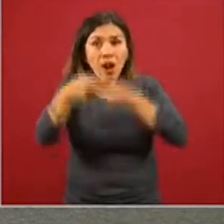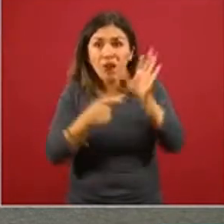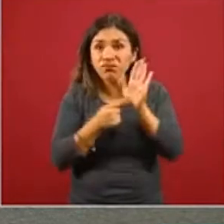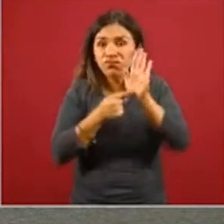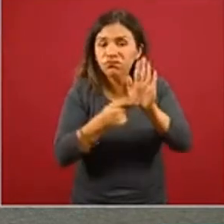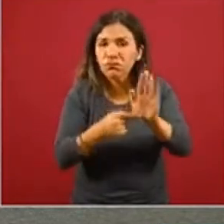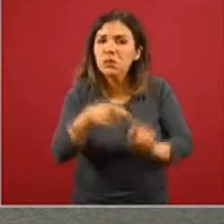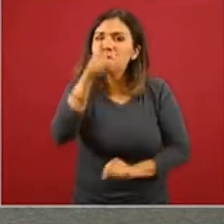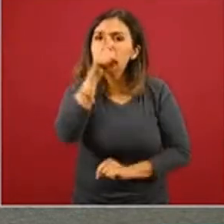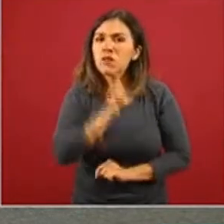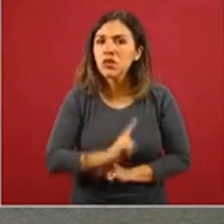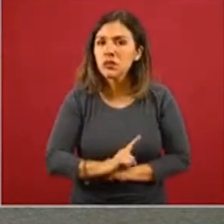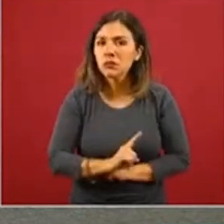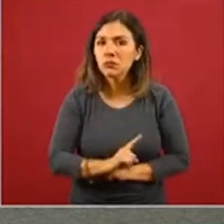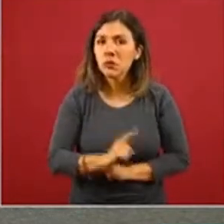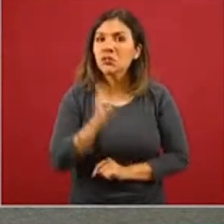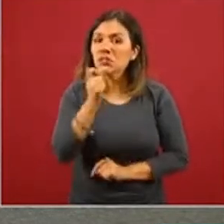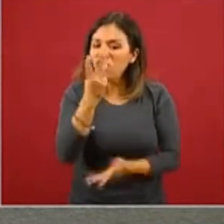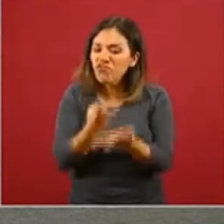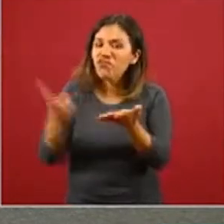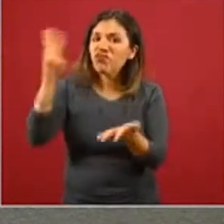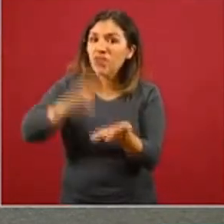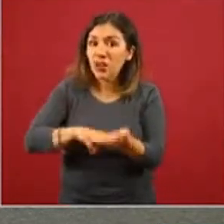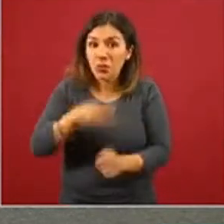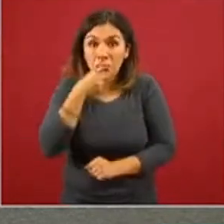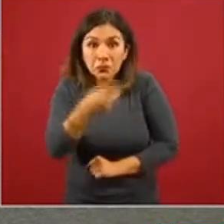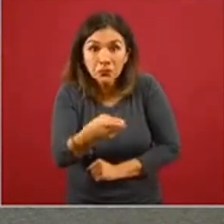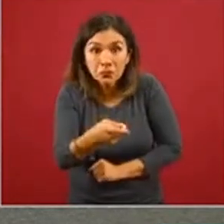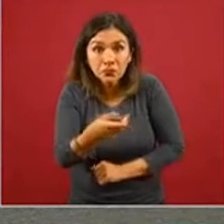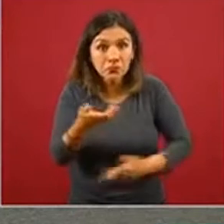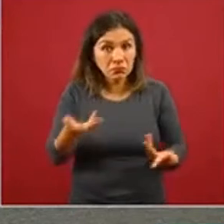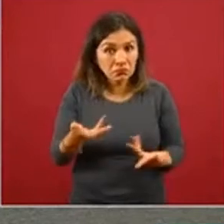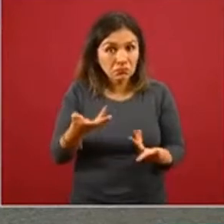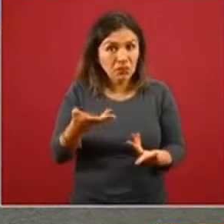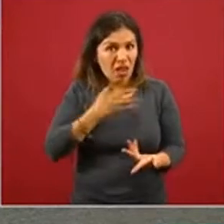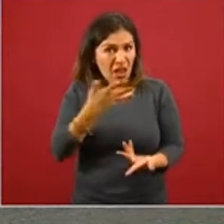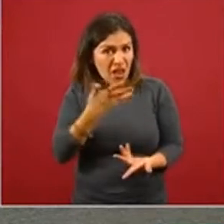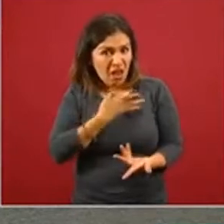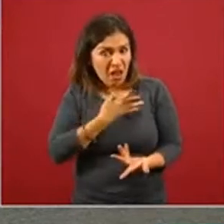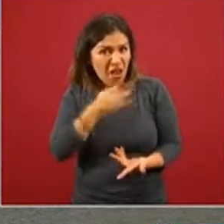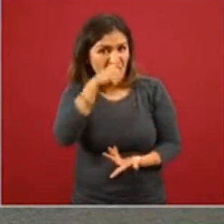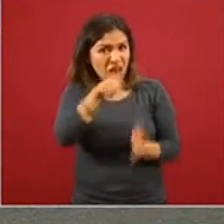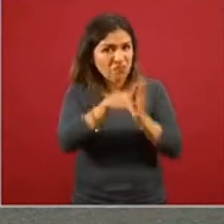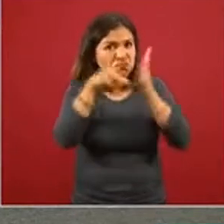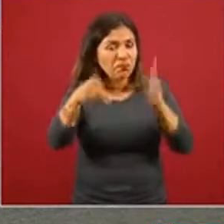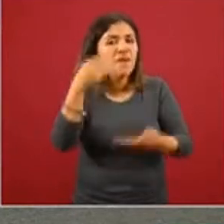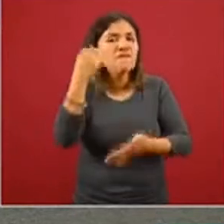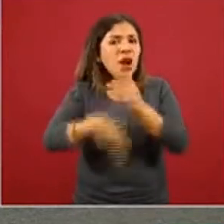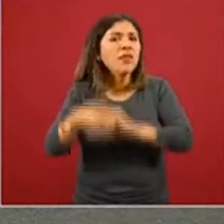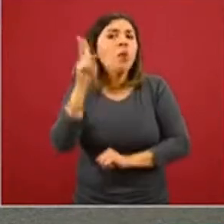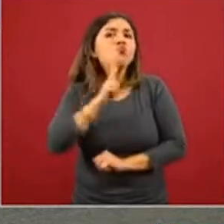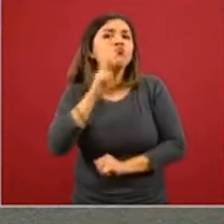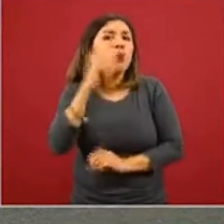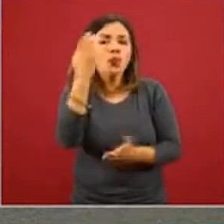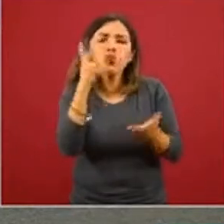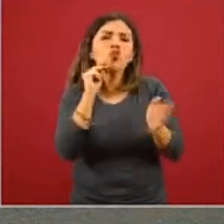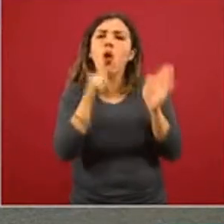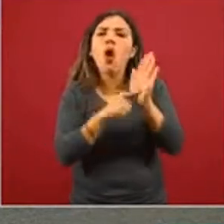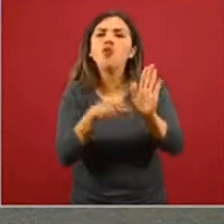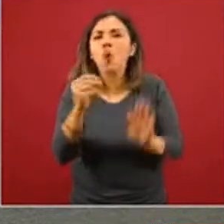conocer no es realidad y que es 3 veces más. No sé, tendrían que haber publicado la evidencia, no está